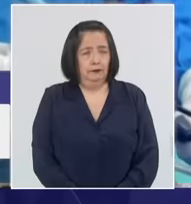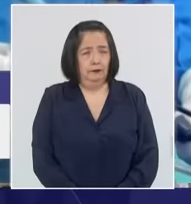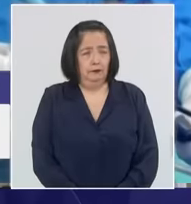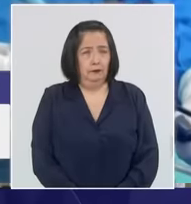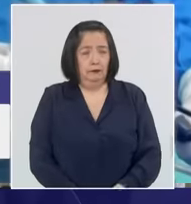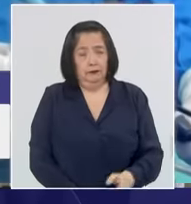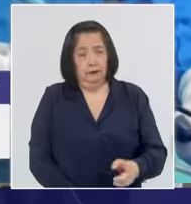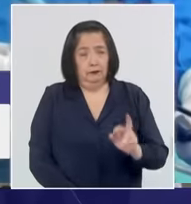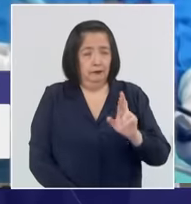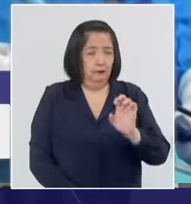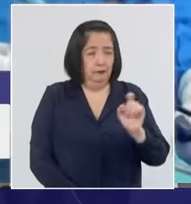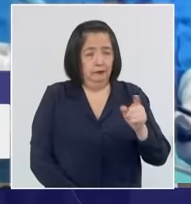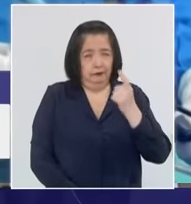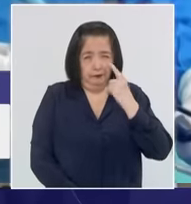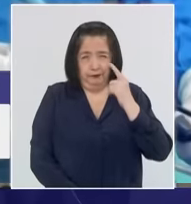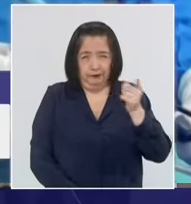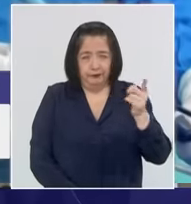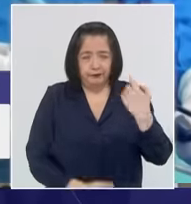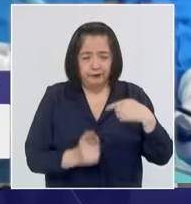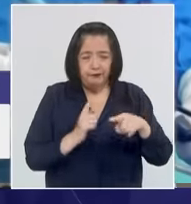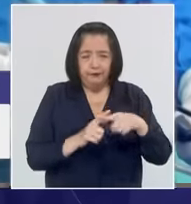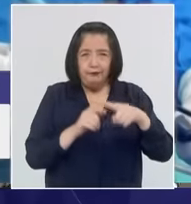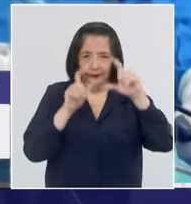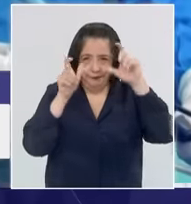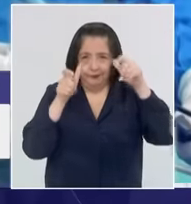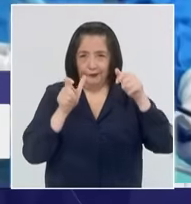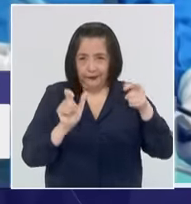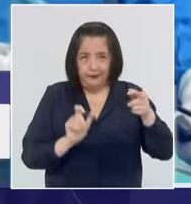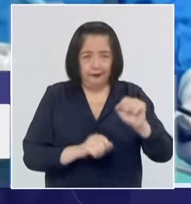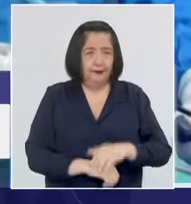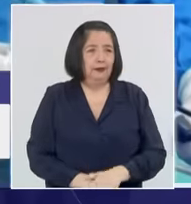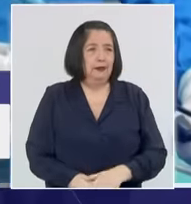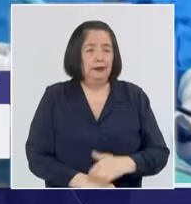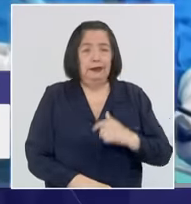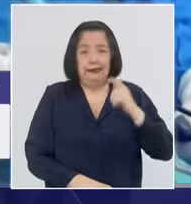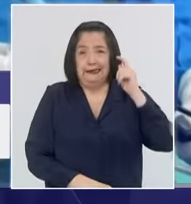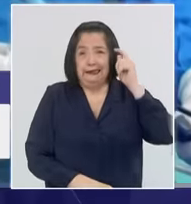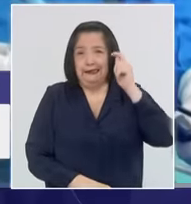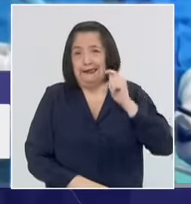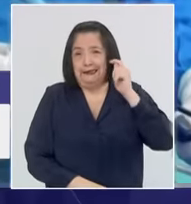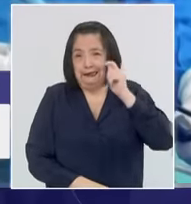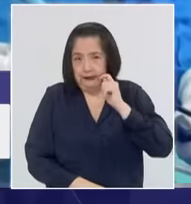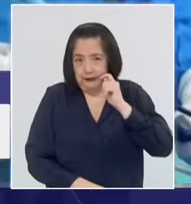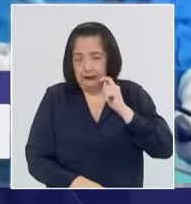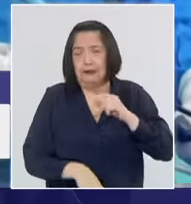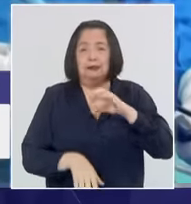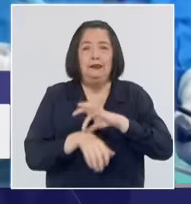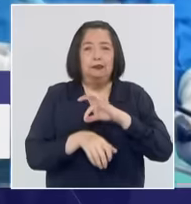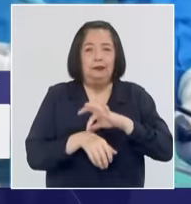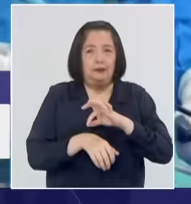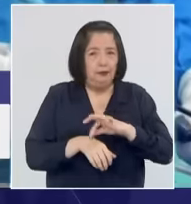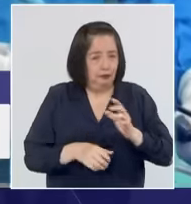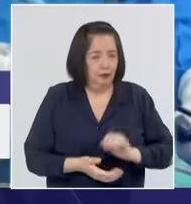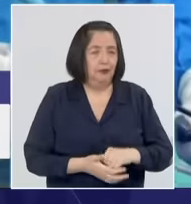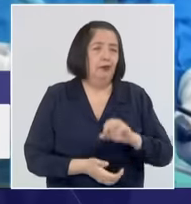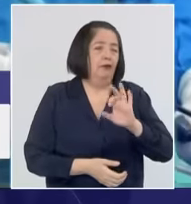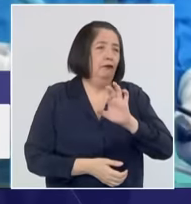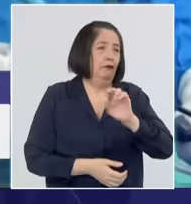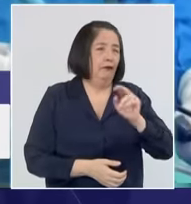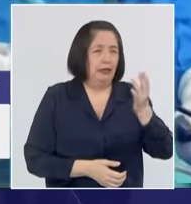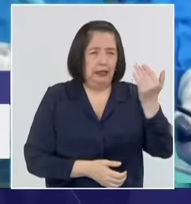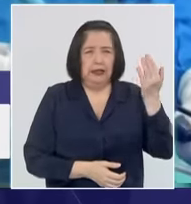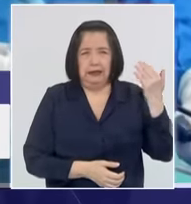Bueno, Rosa Bartra la reconocemos, es excongresista de la República, es tía, entiendo, del doctor Fong. En algunos casos